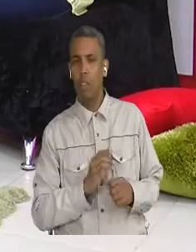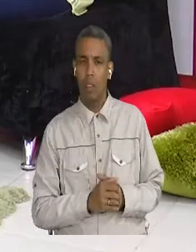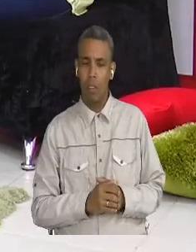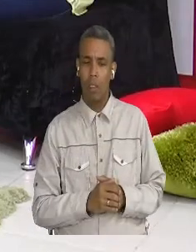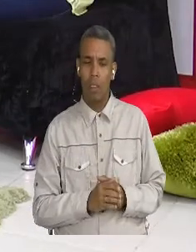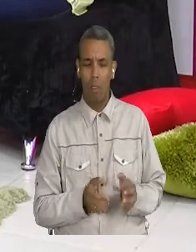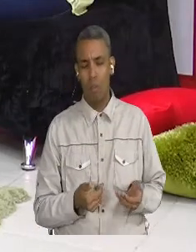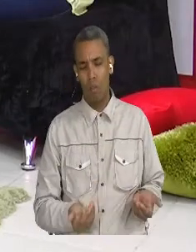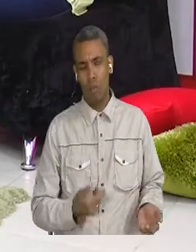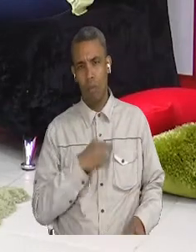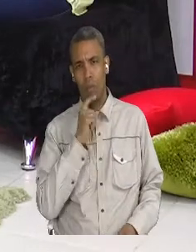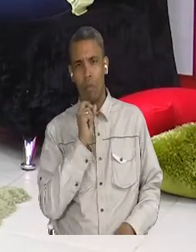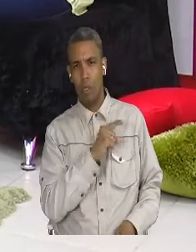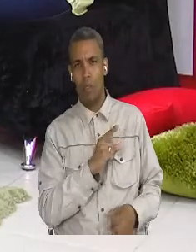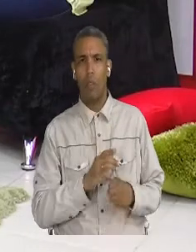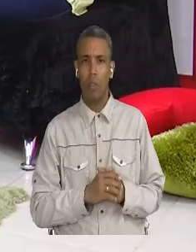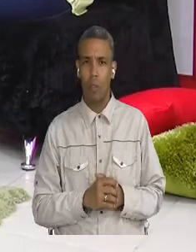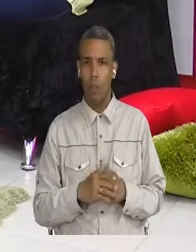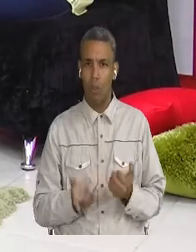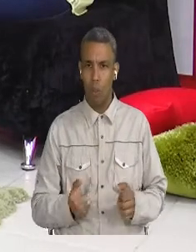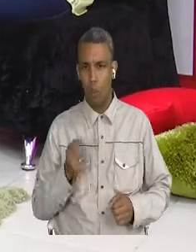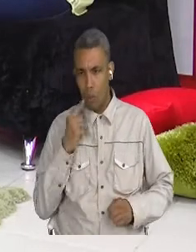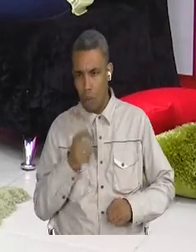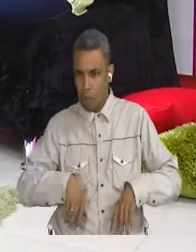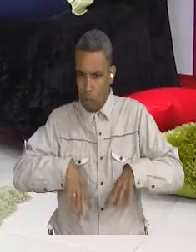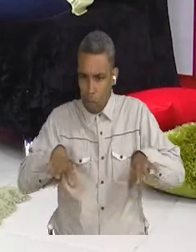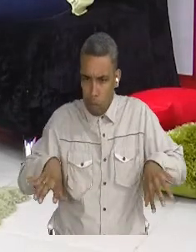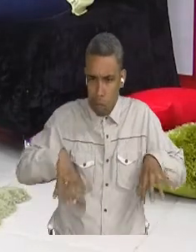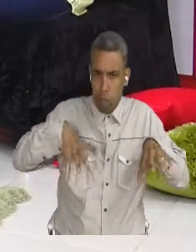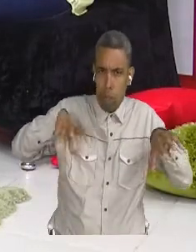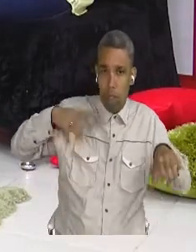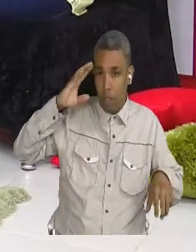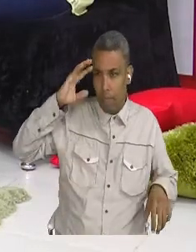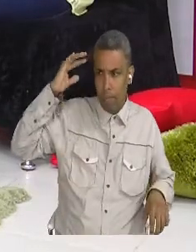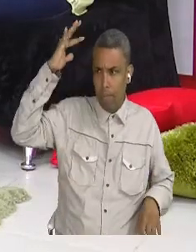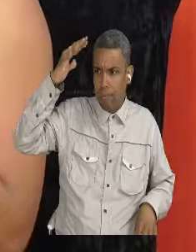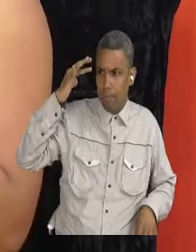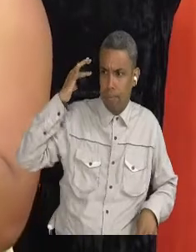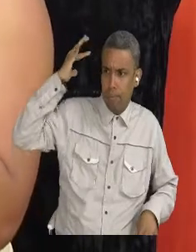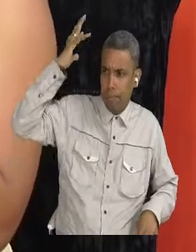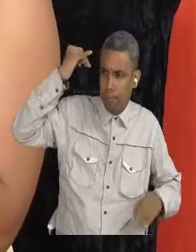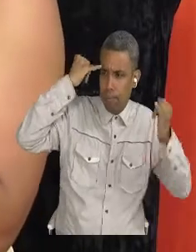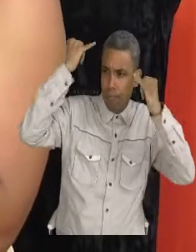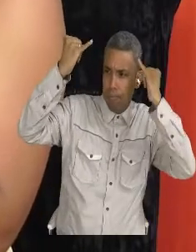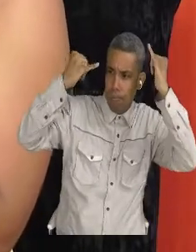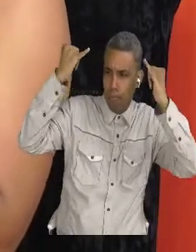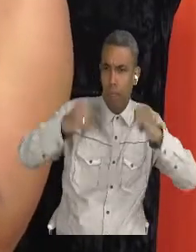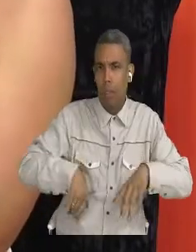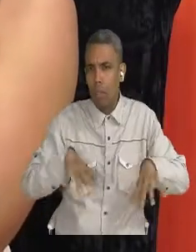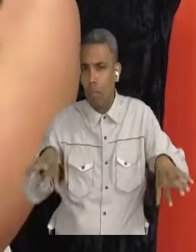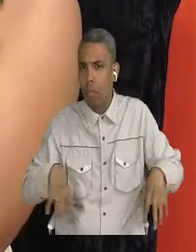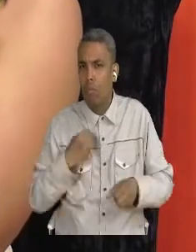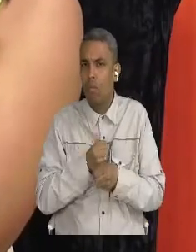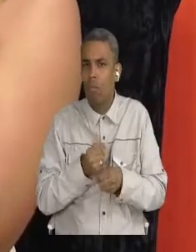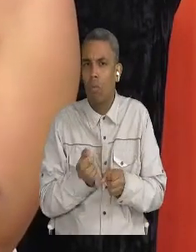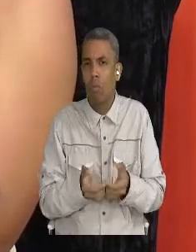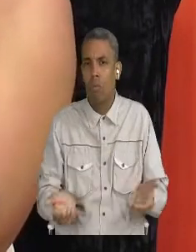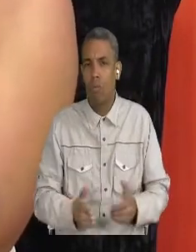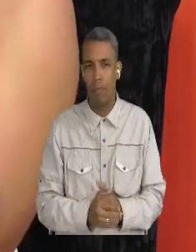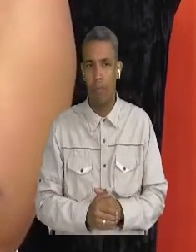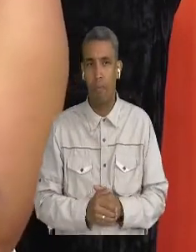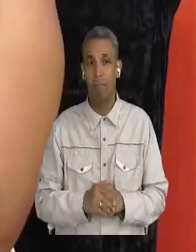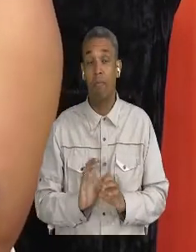incentivar el trabajo creativo? Bueno, esa es una buena pregunta porque en el trabajo normalmente pasamos de 8 a